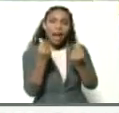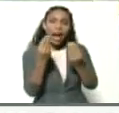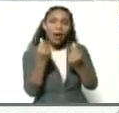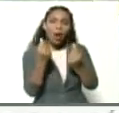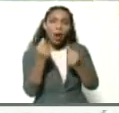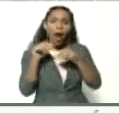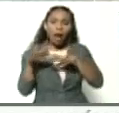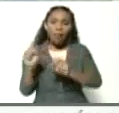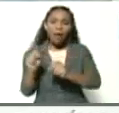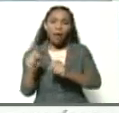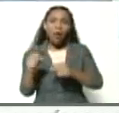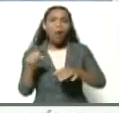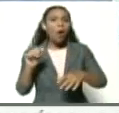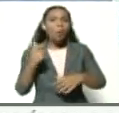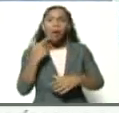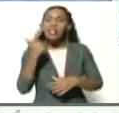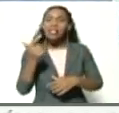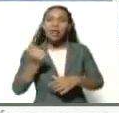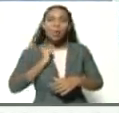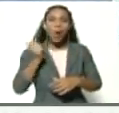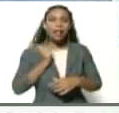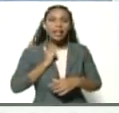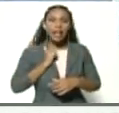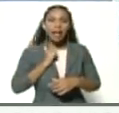para decir cualquier barrabasada,